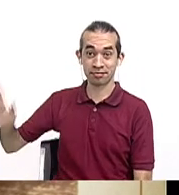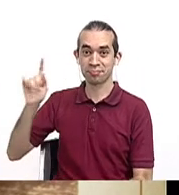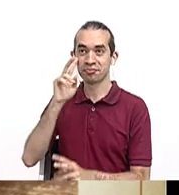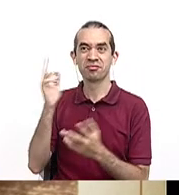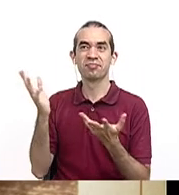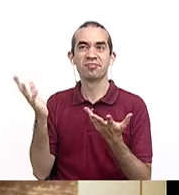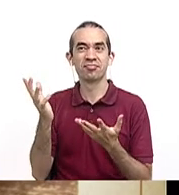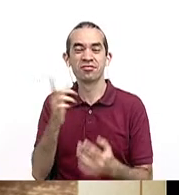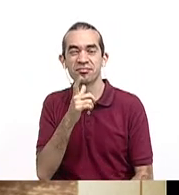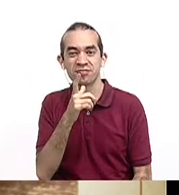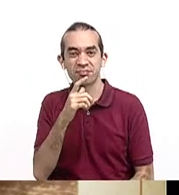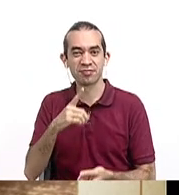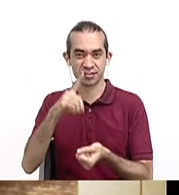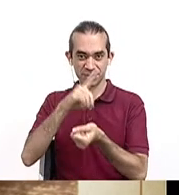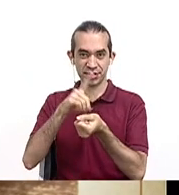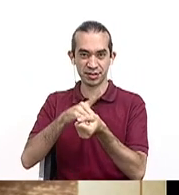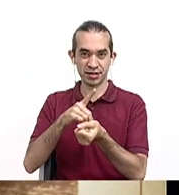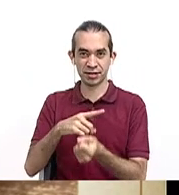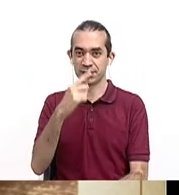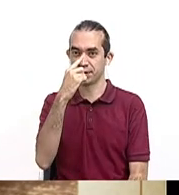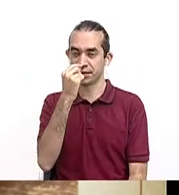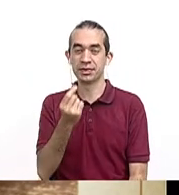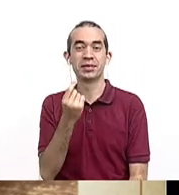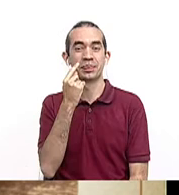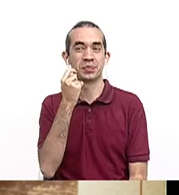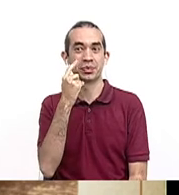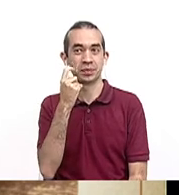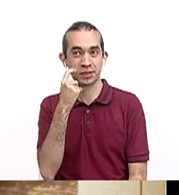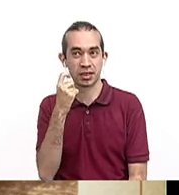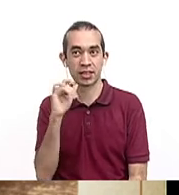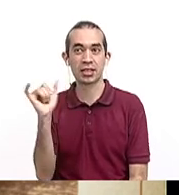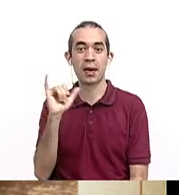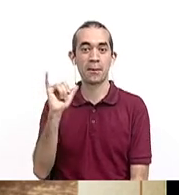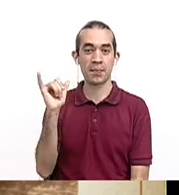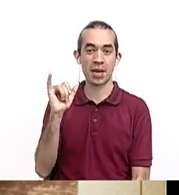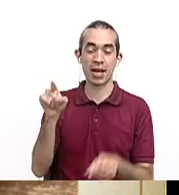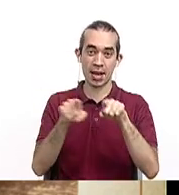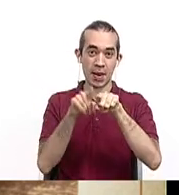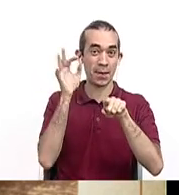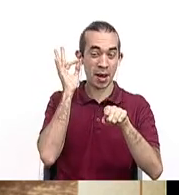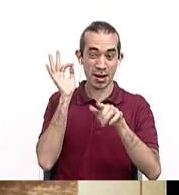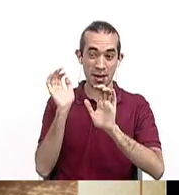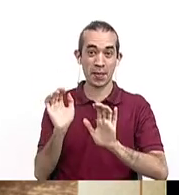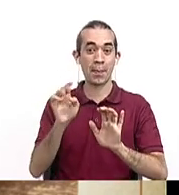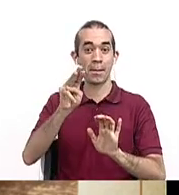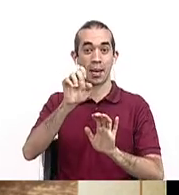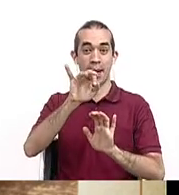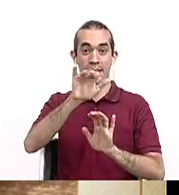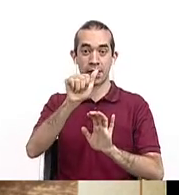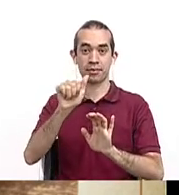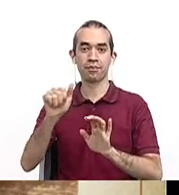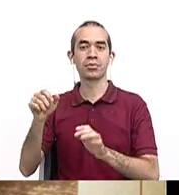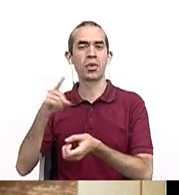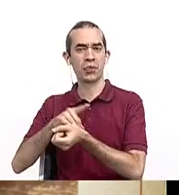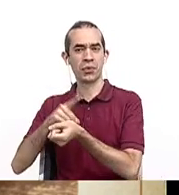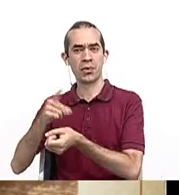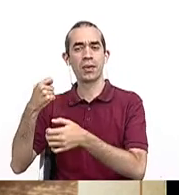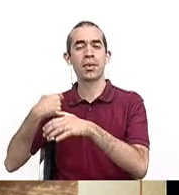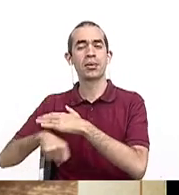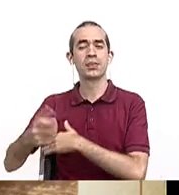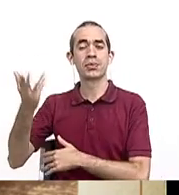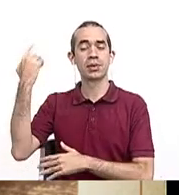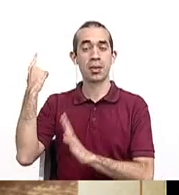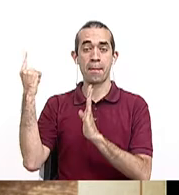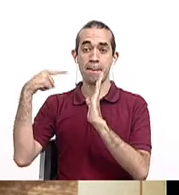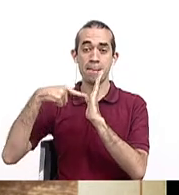más y nada menos que el doctor rafael ángel calderón guardia y su hermana maría el doctor nacería en 1900 una de